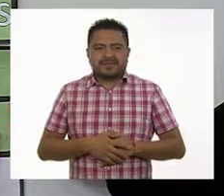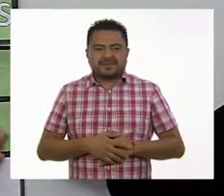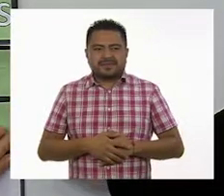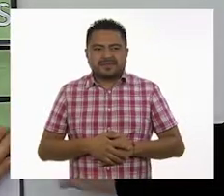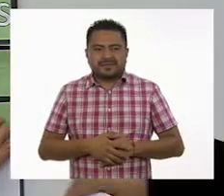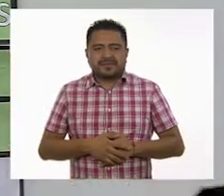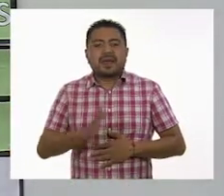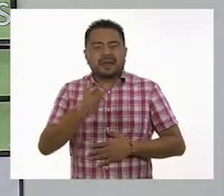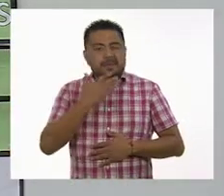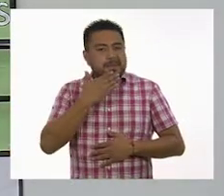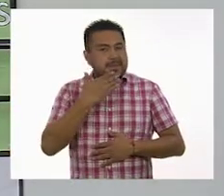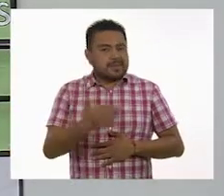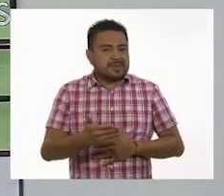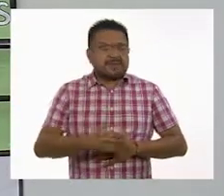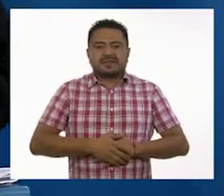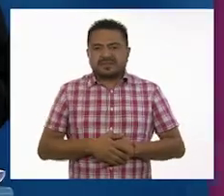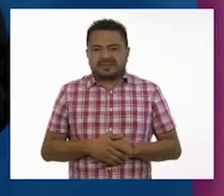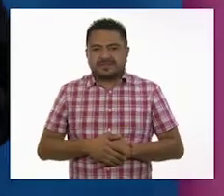Muy bien.